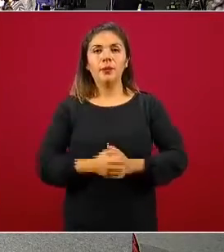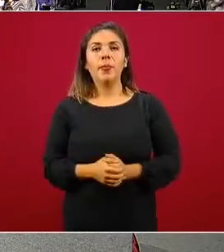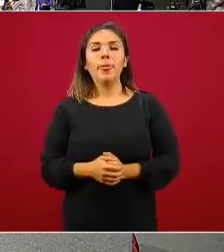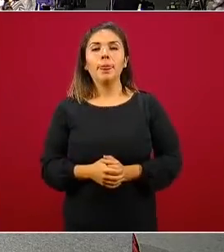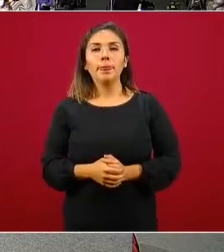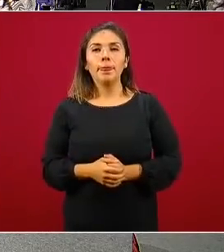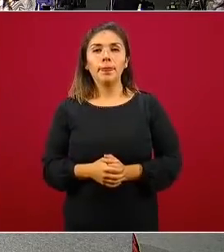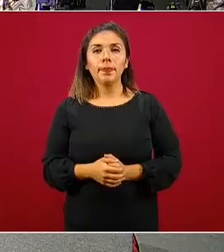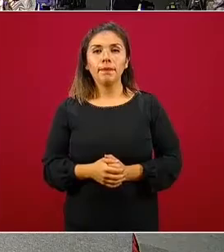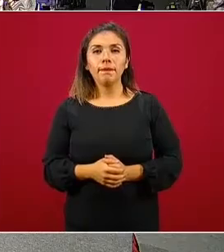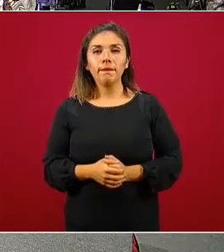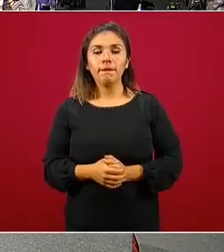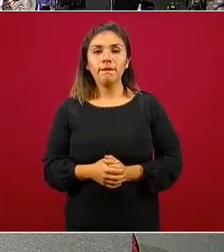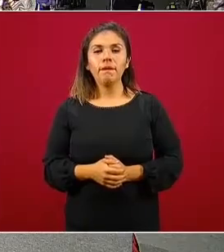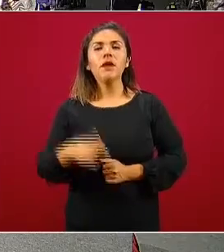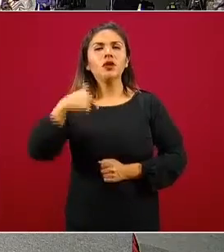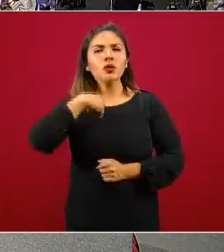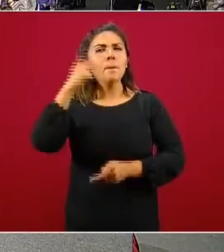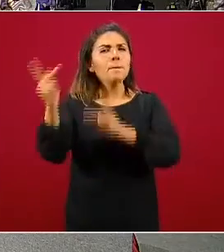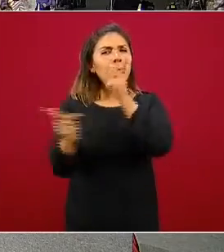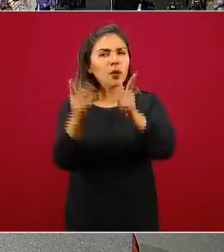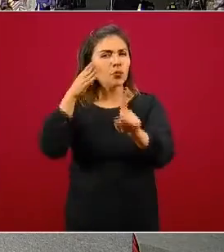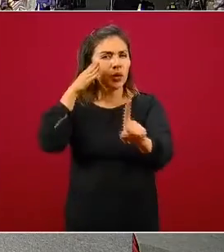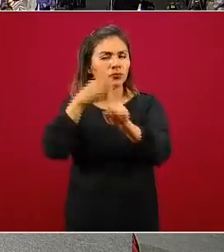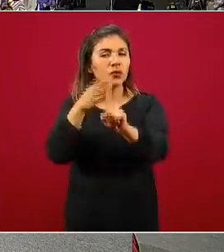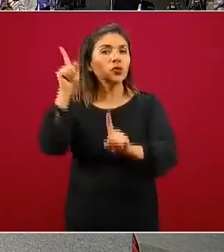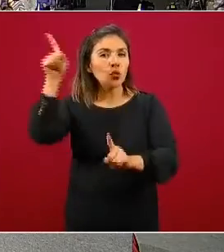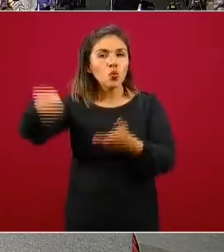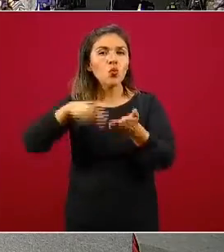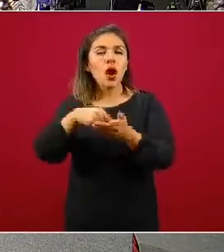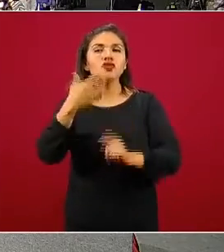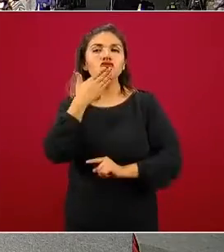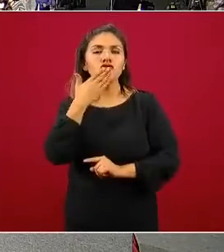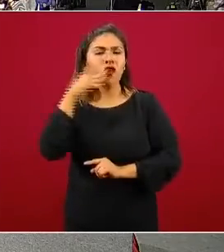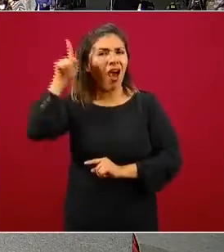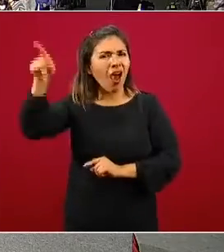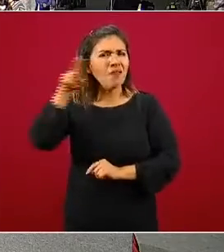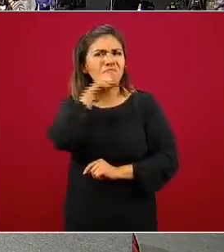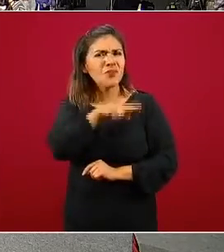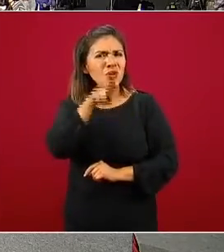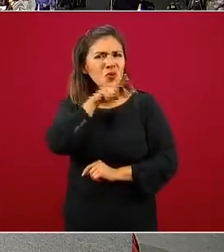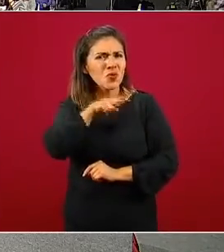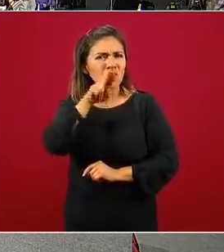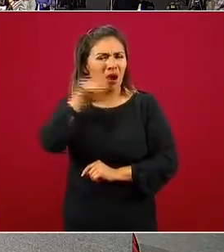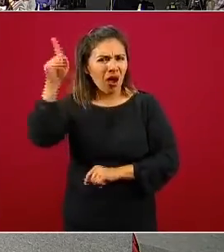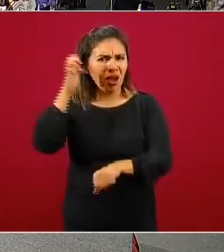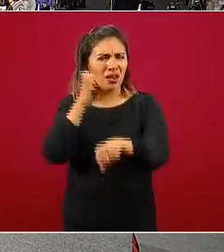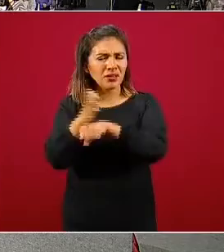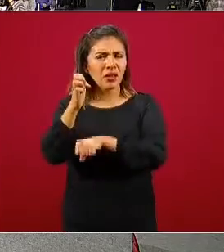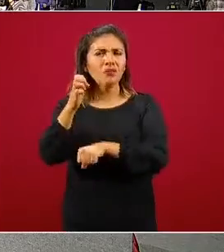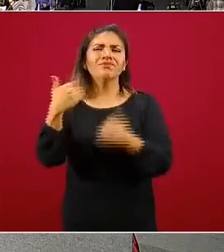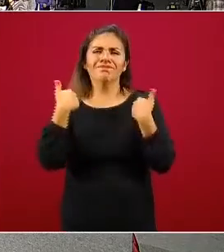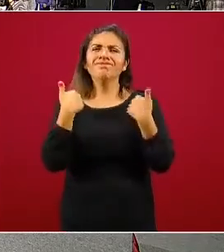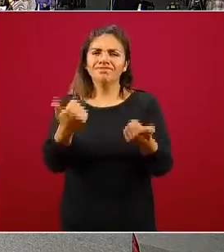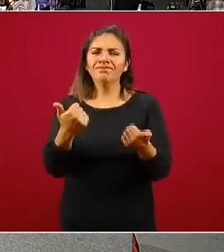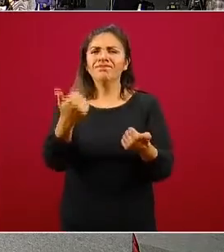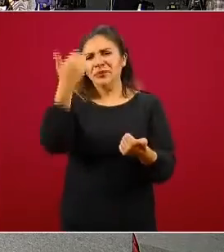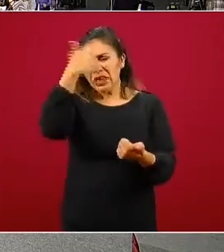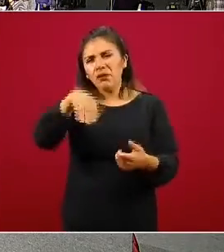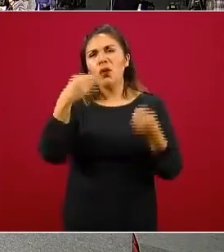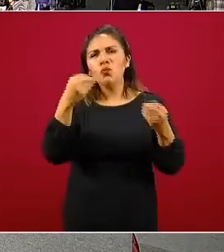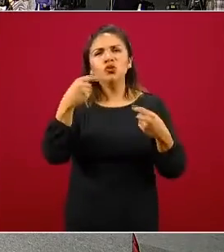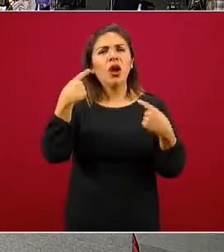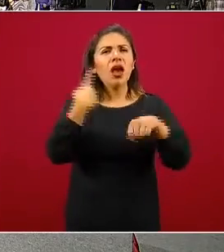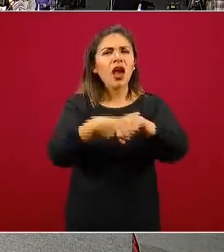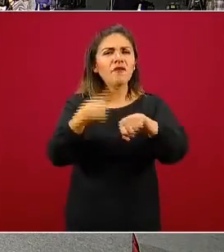Lobos FM. De hecho, mi pregunta es específicamente sobre Sonora. Estamos preocupados en el Estado y, entendemos la lógica de que hay muchas